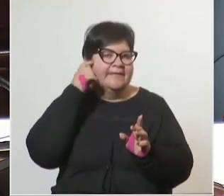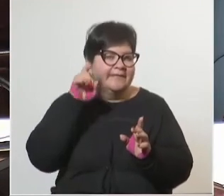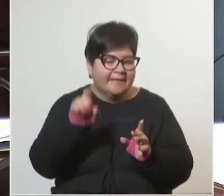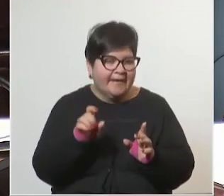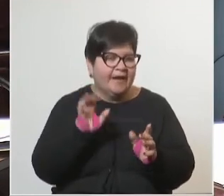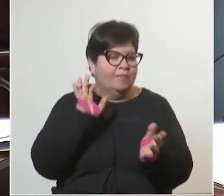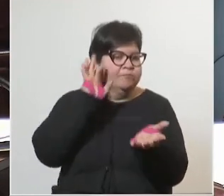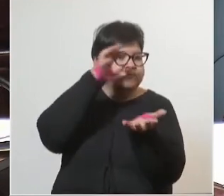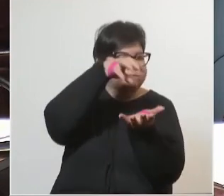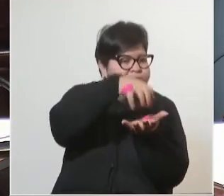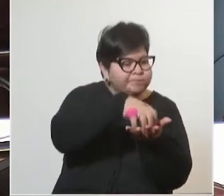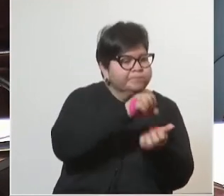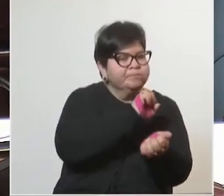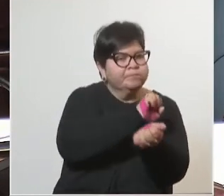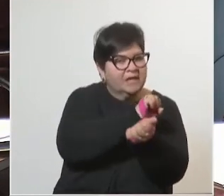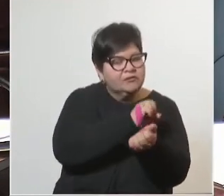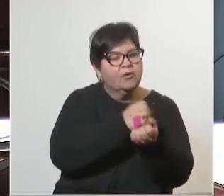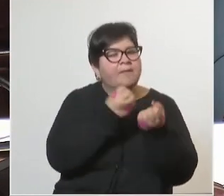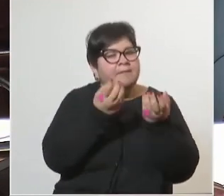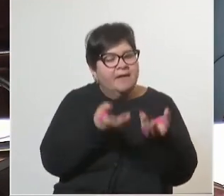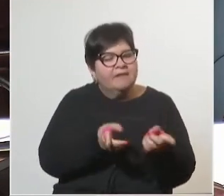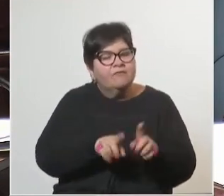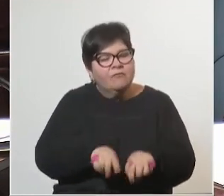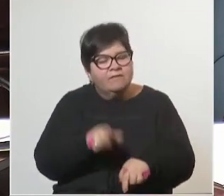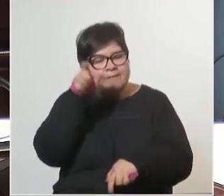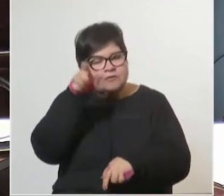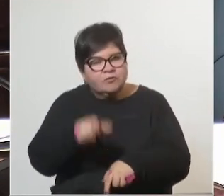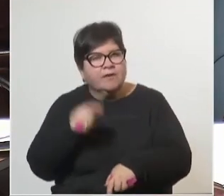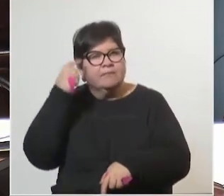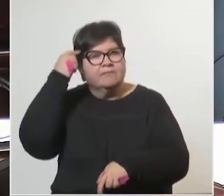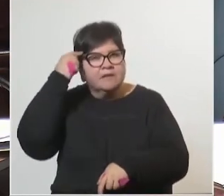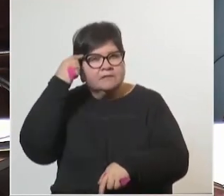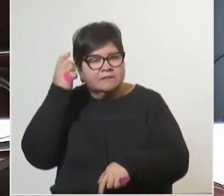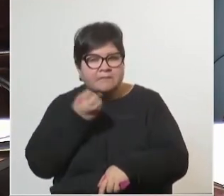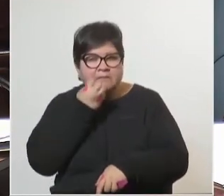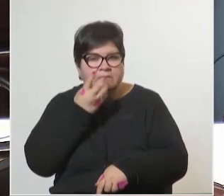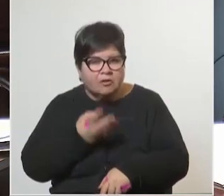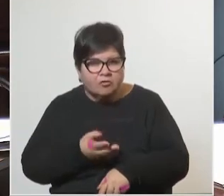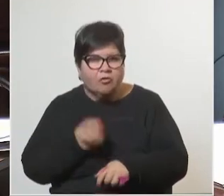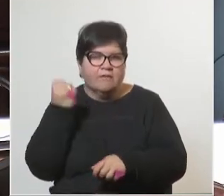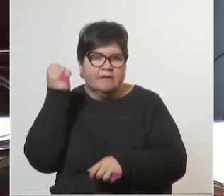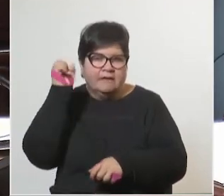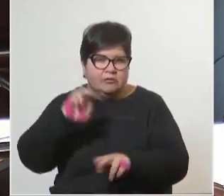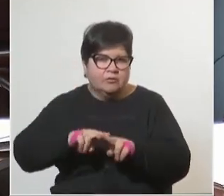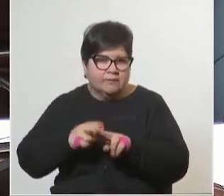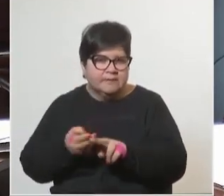con reeducación la aptitud para el trabajo y la profilaxis del delito.